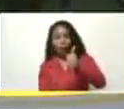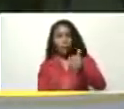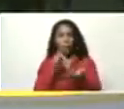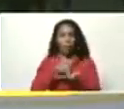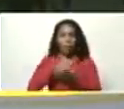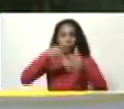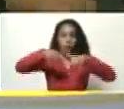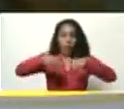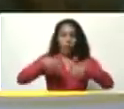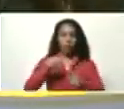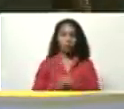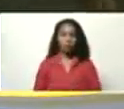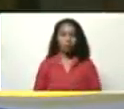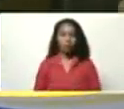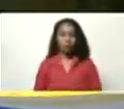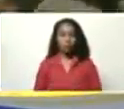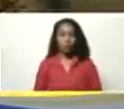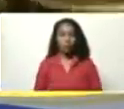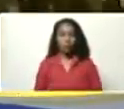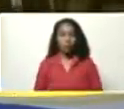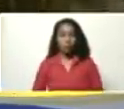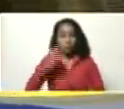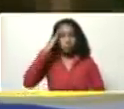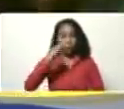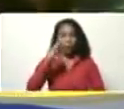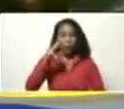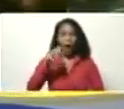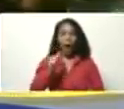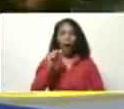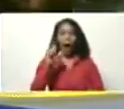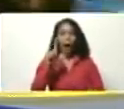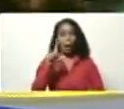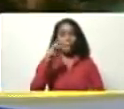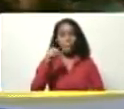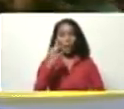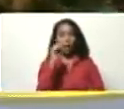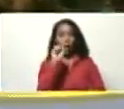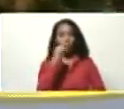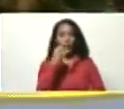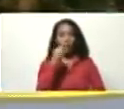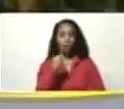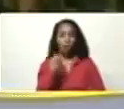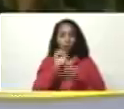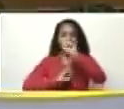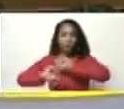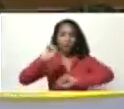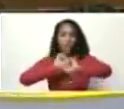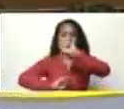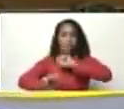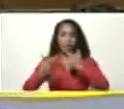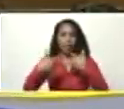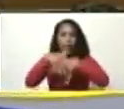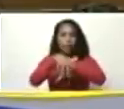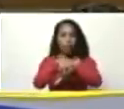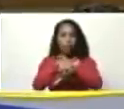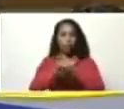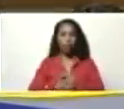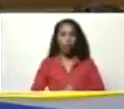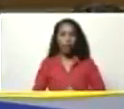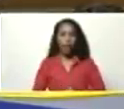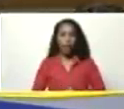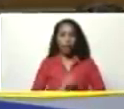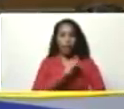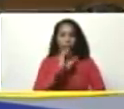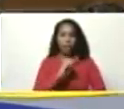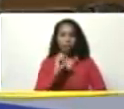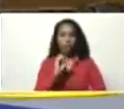presentes, generales y almirantes, comandantes de la zona de defensa integral de la SODI,